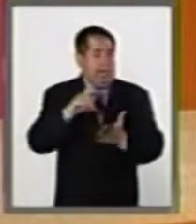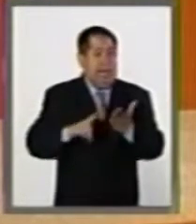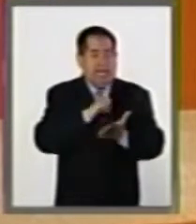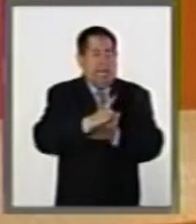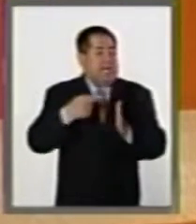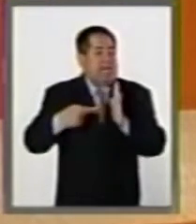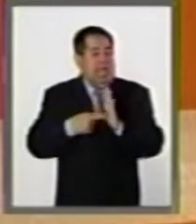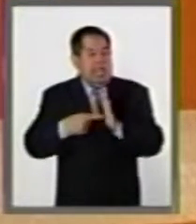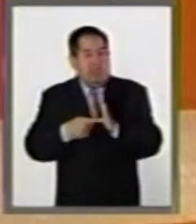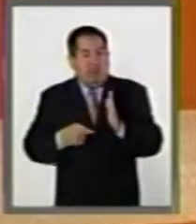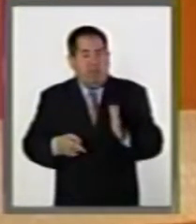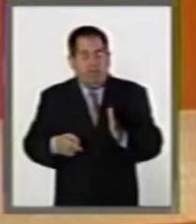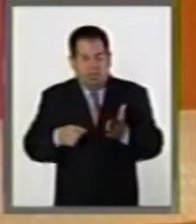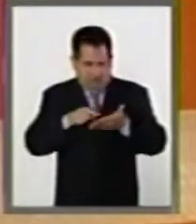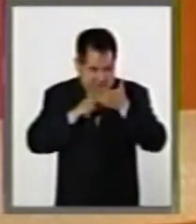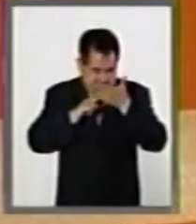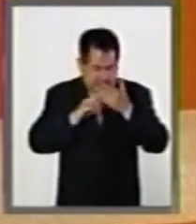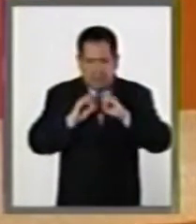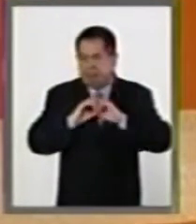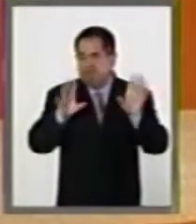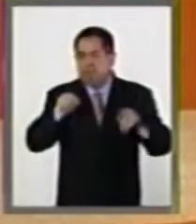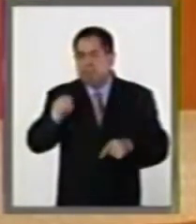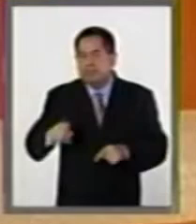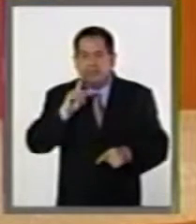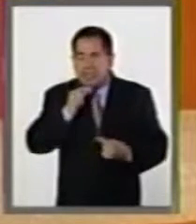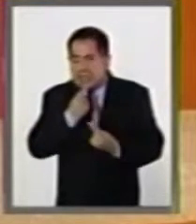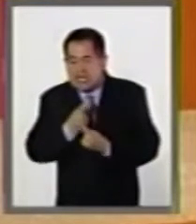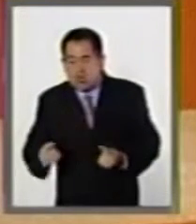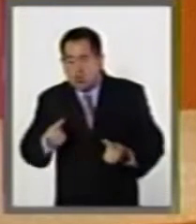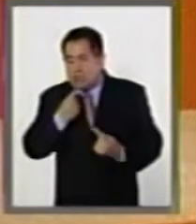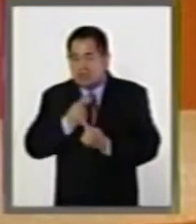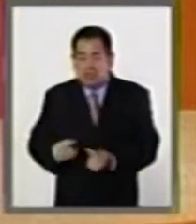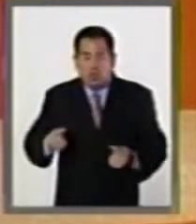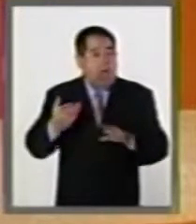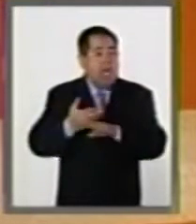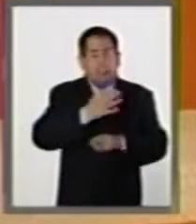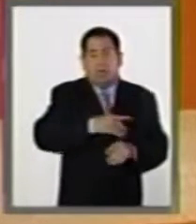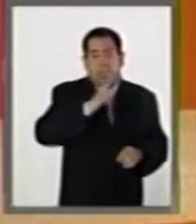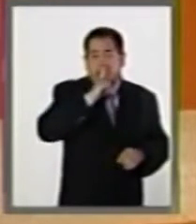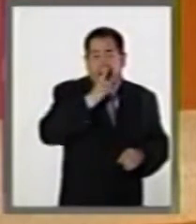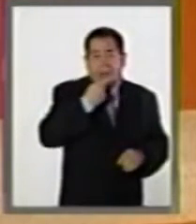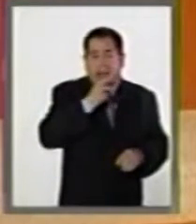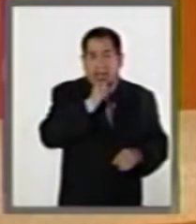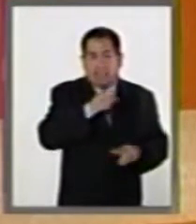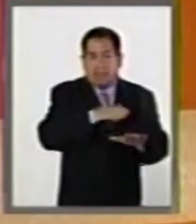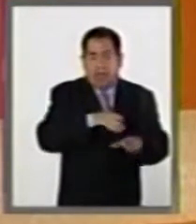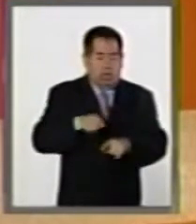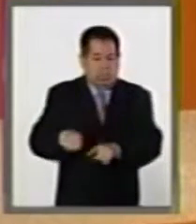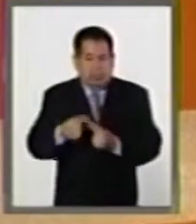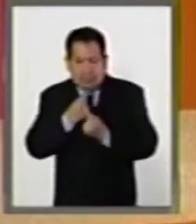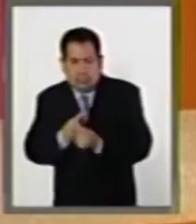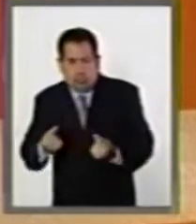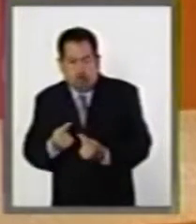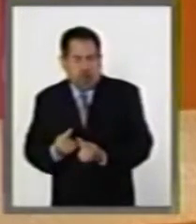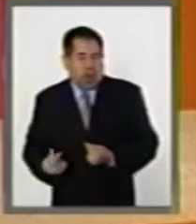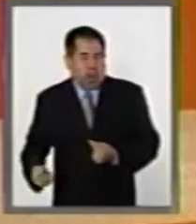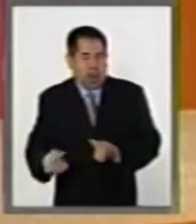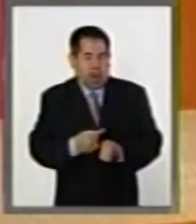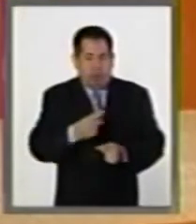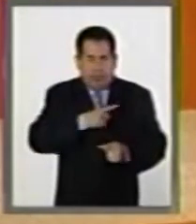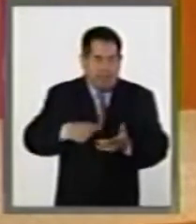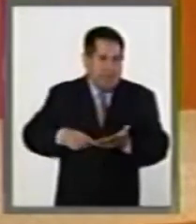En esta ley visibilizamos a las niñas y los niños invisibles e incorporamos derechos y procedimientos que